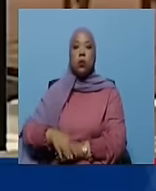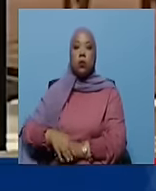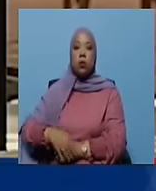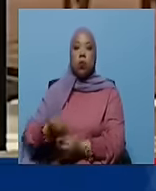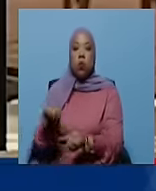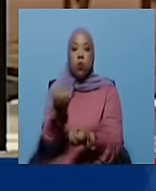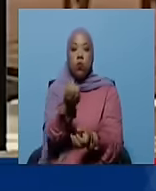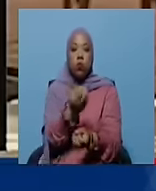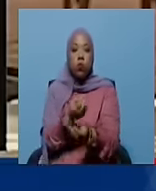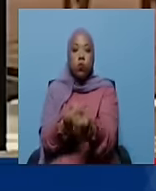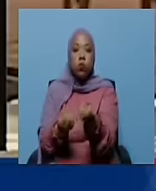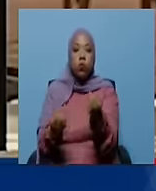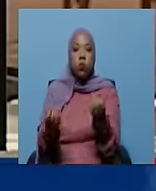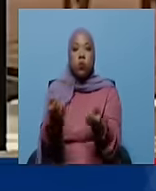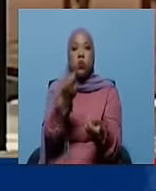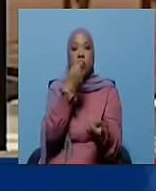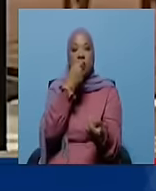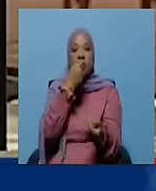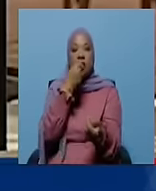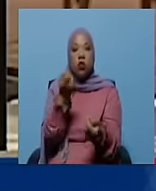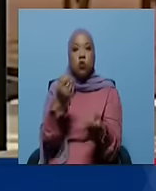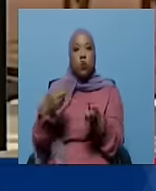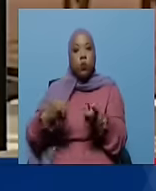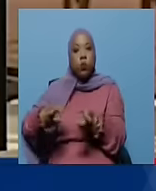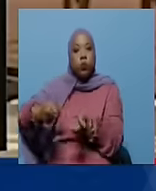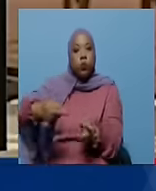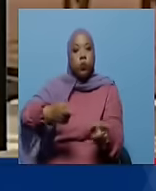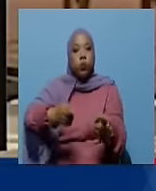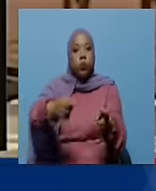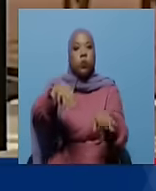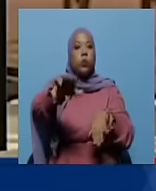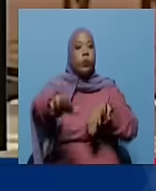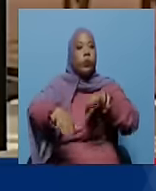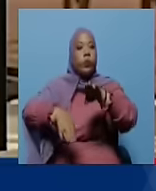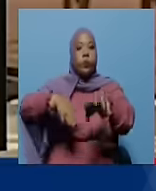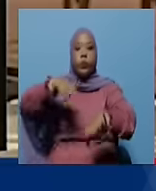selvas, ríos, playas.